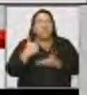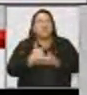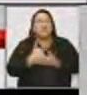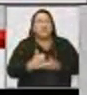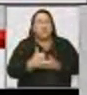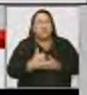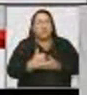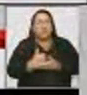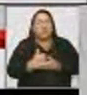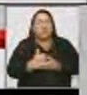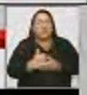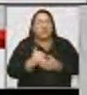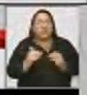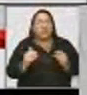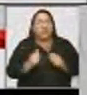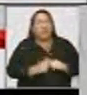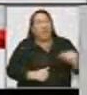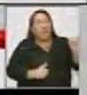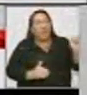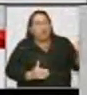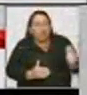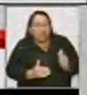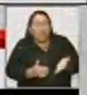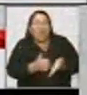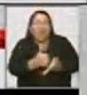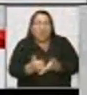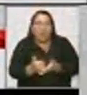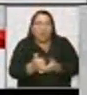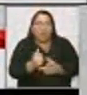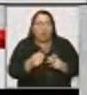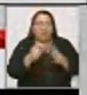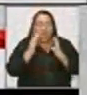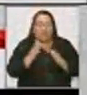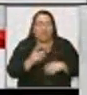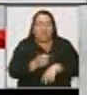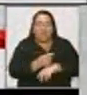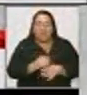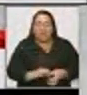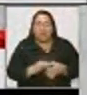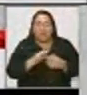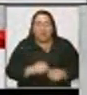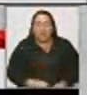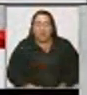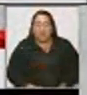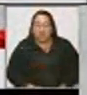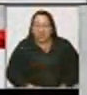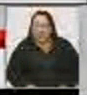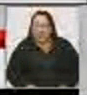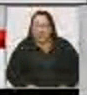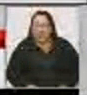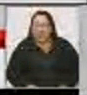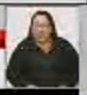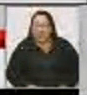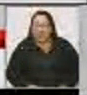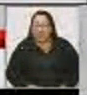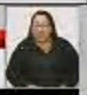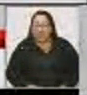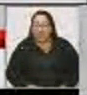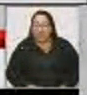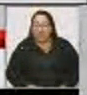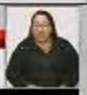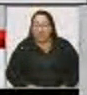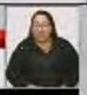contribuyen a cortar las distancias culturales y geográficas, brindando una atención especializada con enfoque